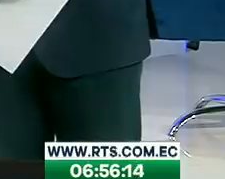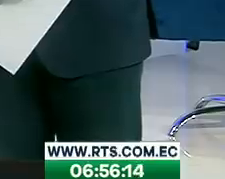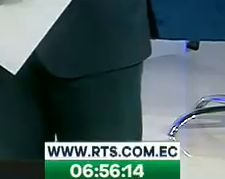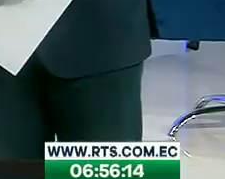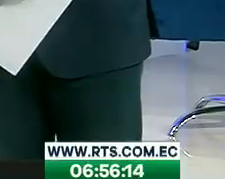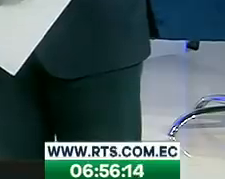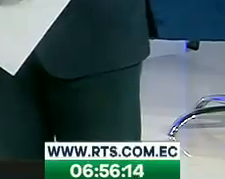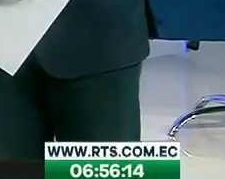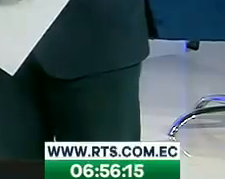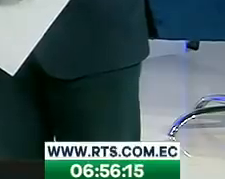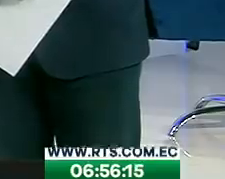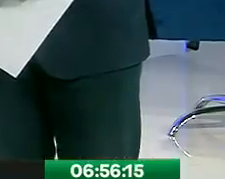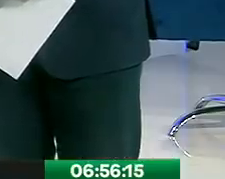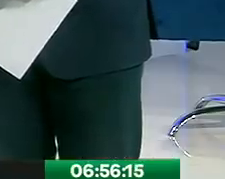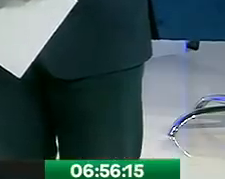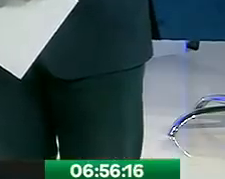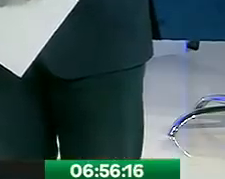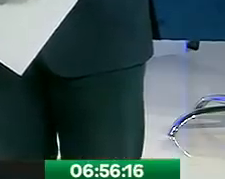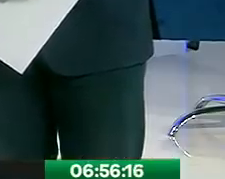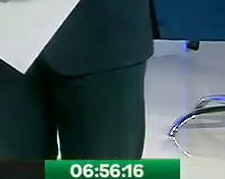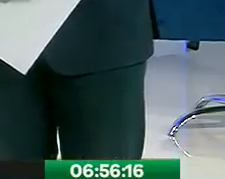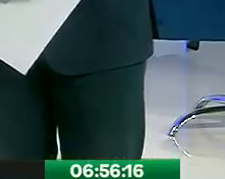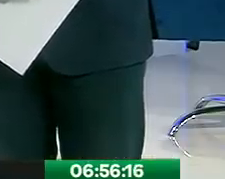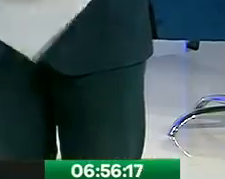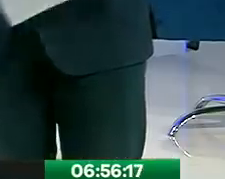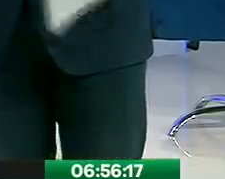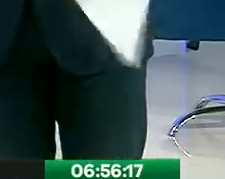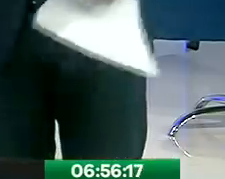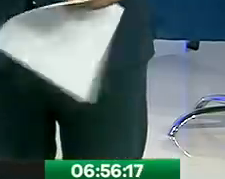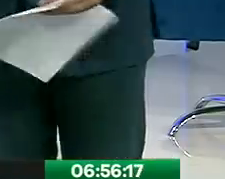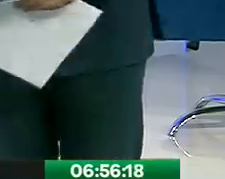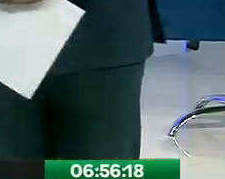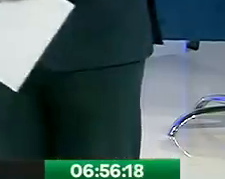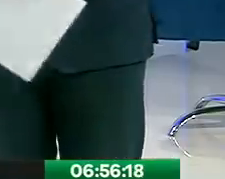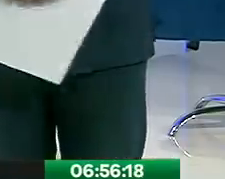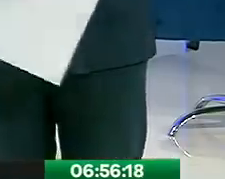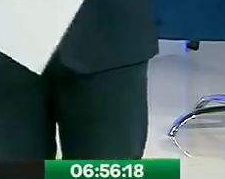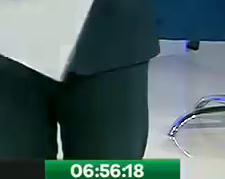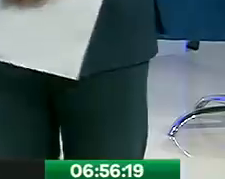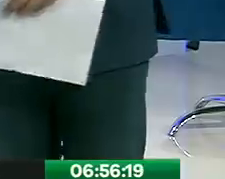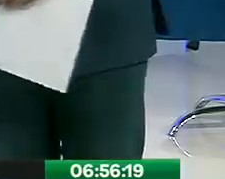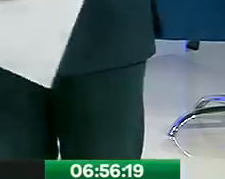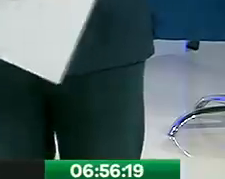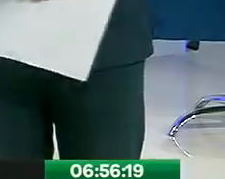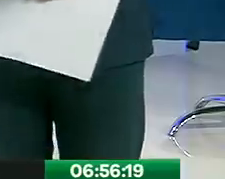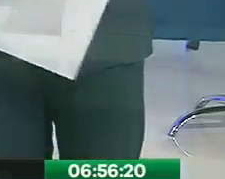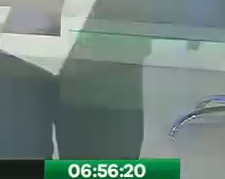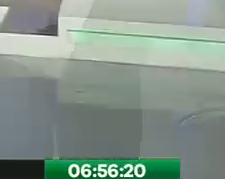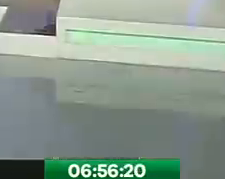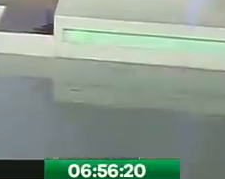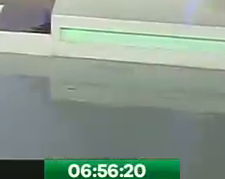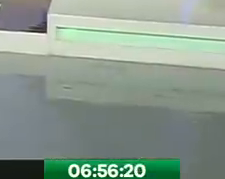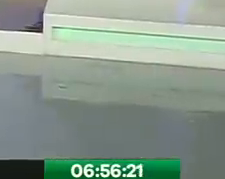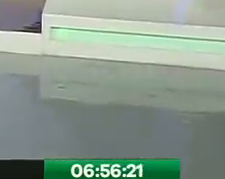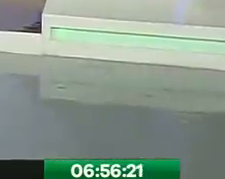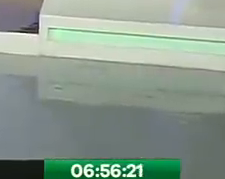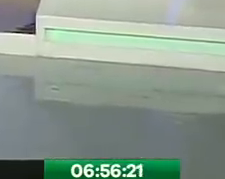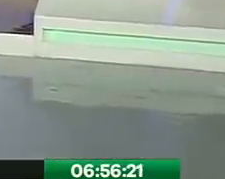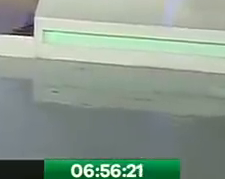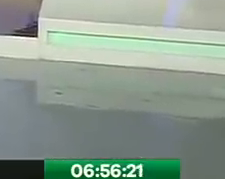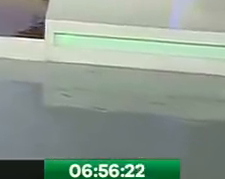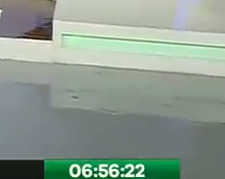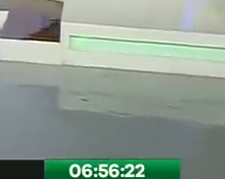dicho que dice que soñar por supuesto yo sí creo en esto de la de la ley de atracción es